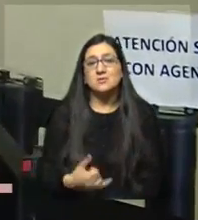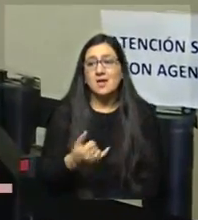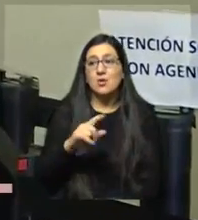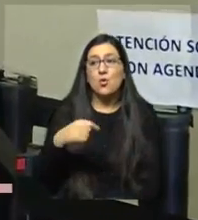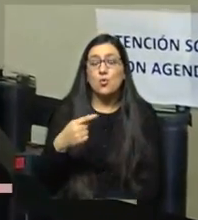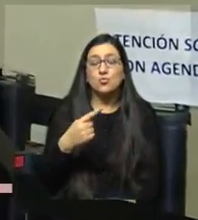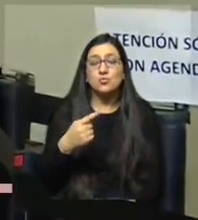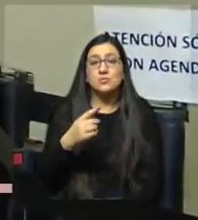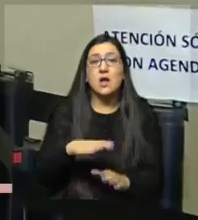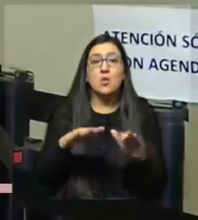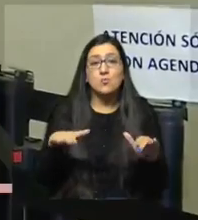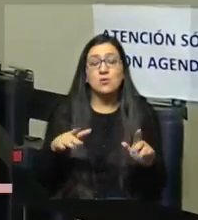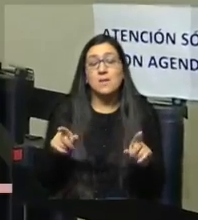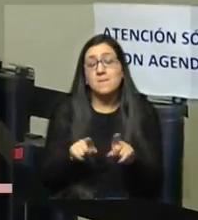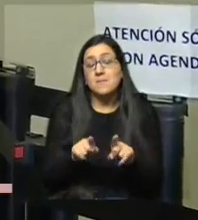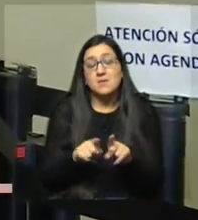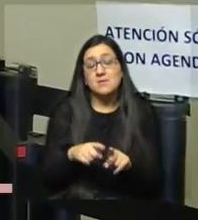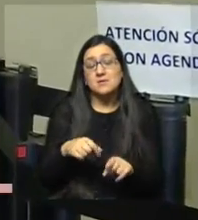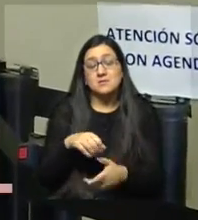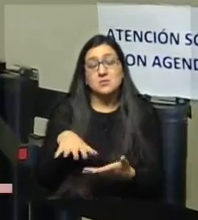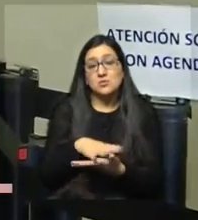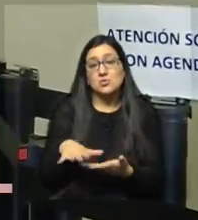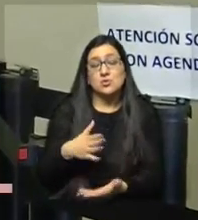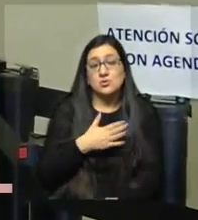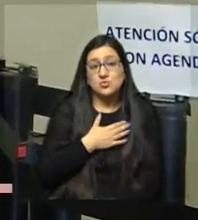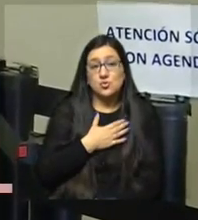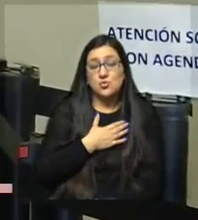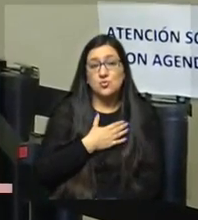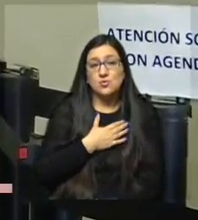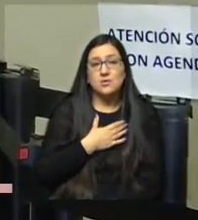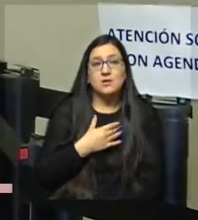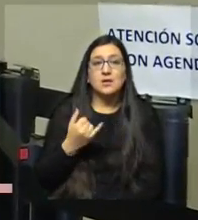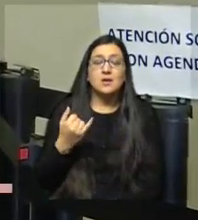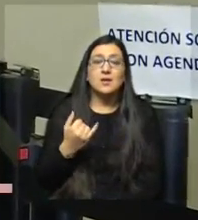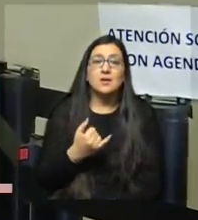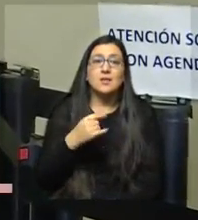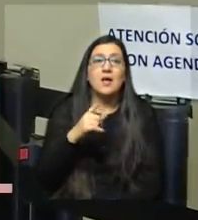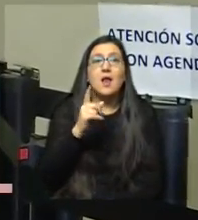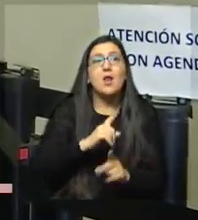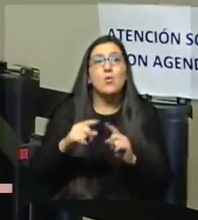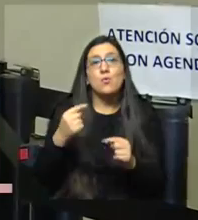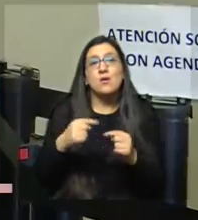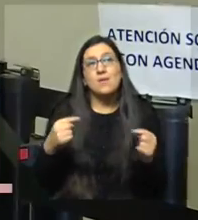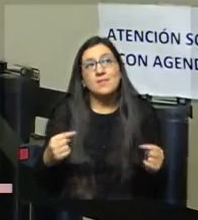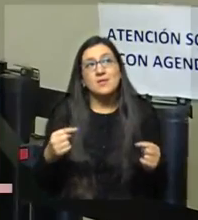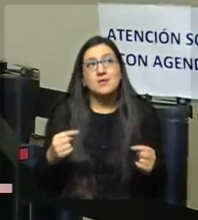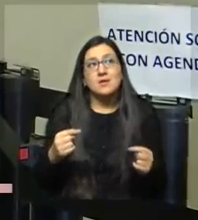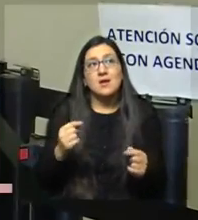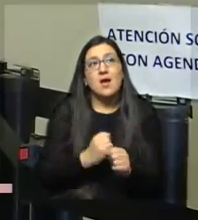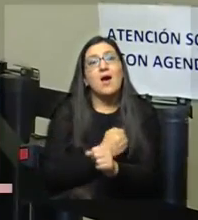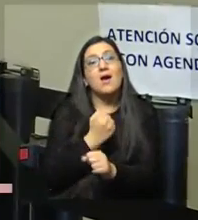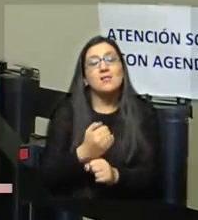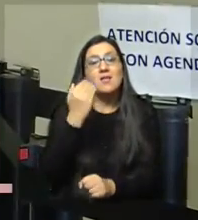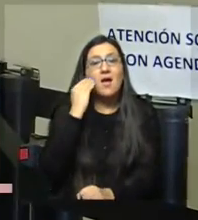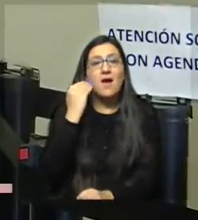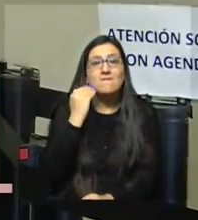algún uruguayo o uruguaya que esté en mi misma situación, que le haya pasado, que justamente te queda una administración, un química de sexto, hasta el mes de abril